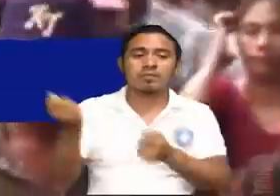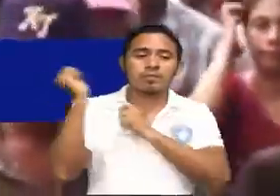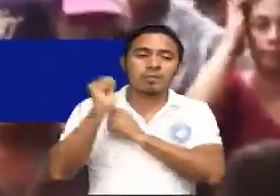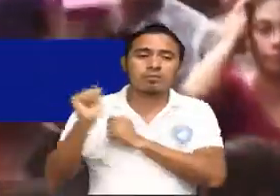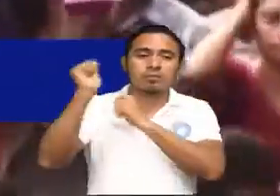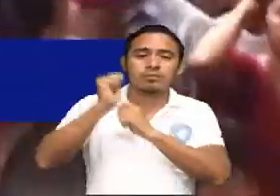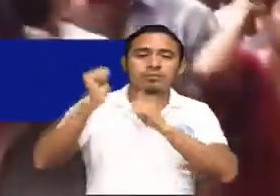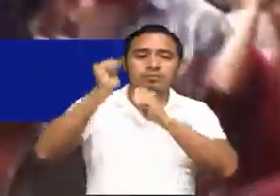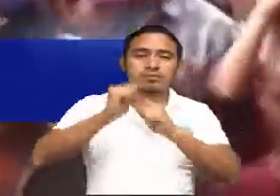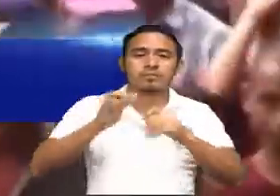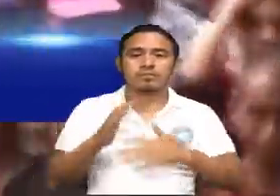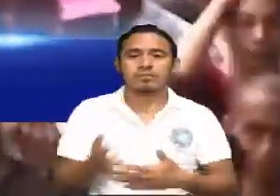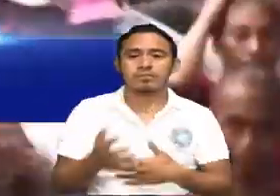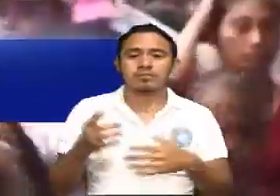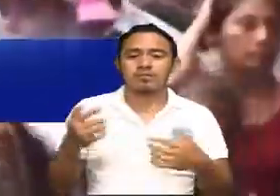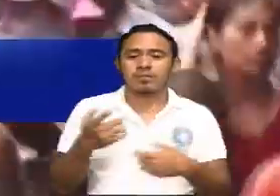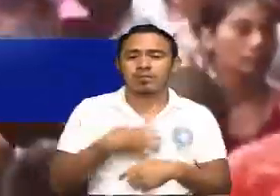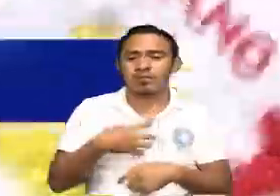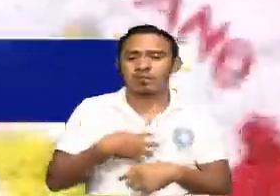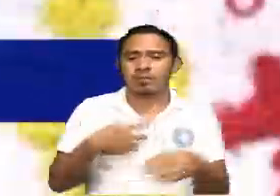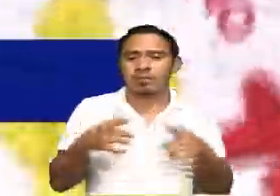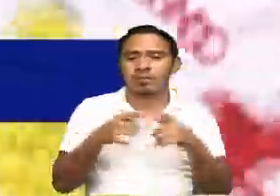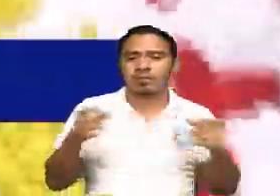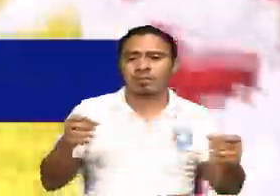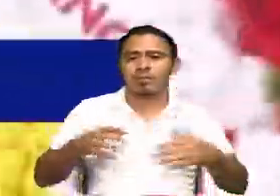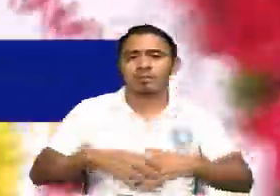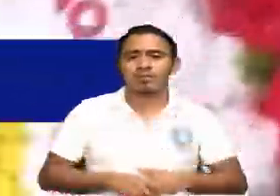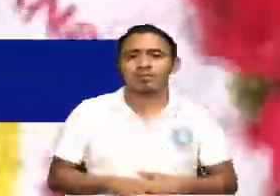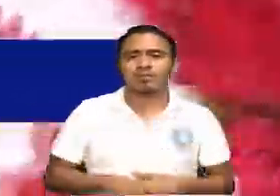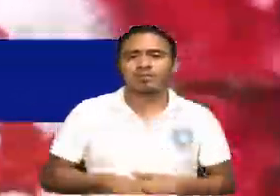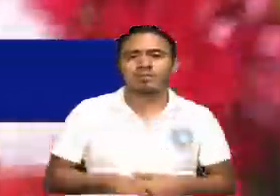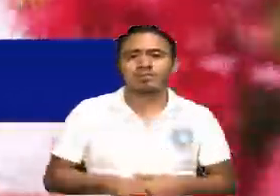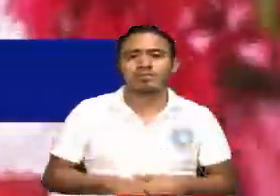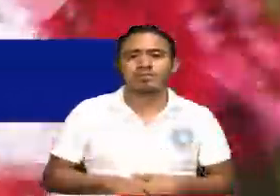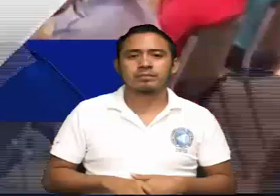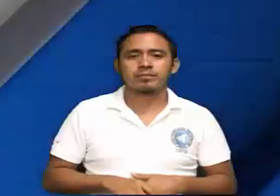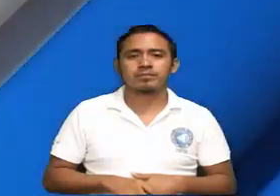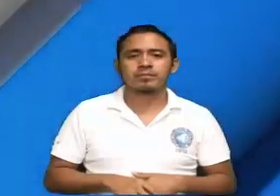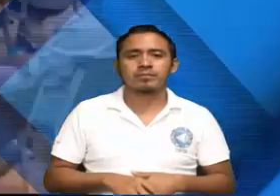Santo Domingo de Guzmán, el patrono de los managuas.